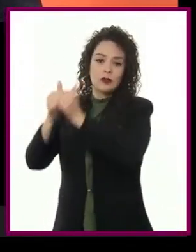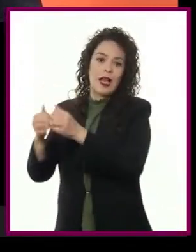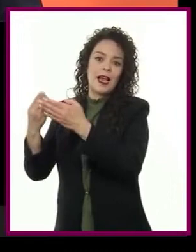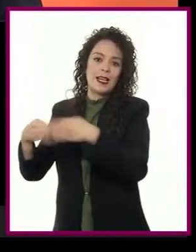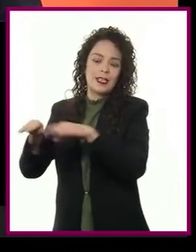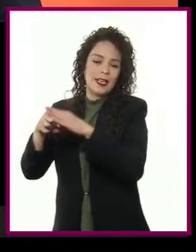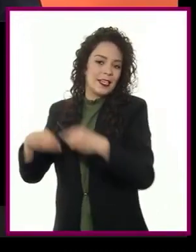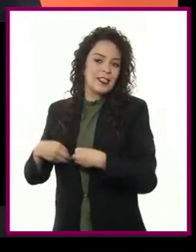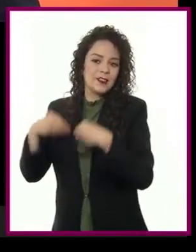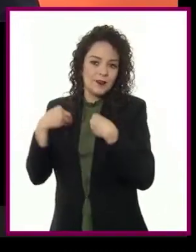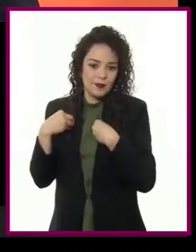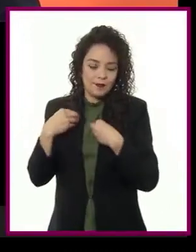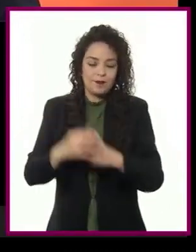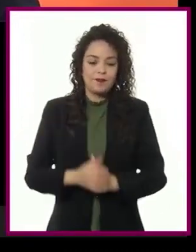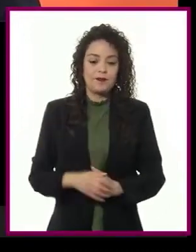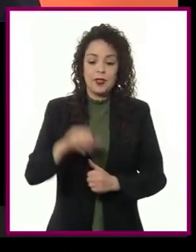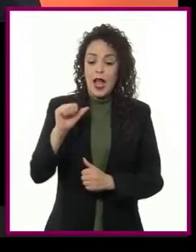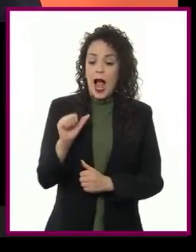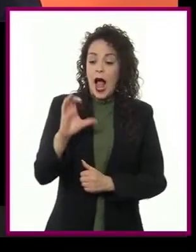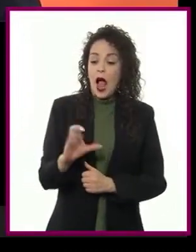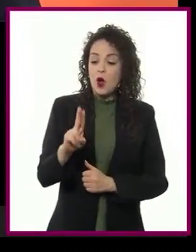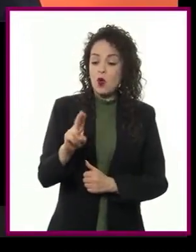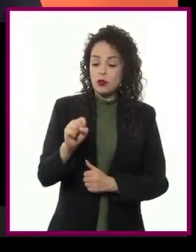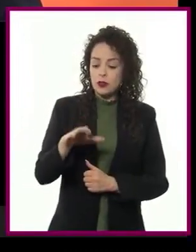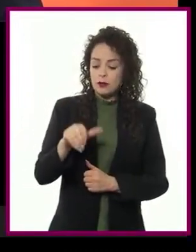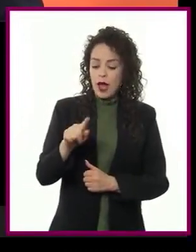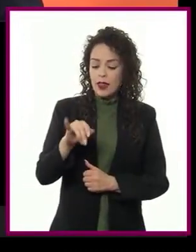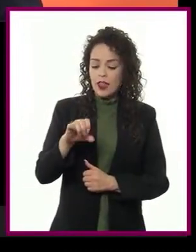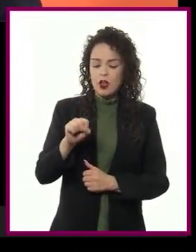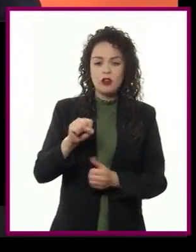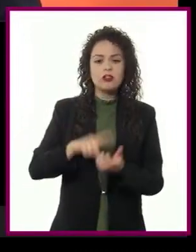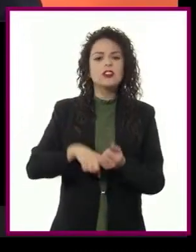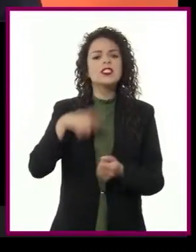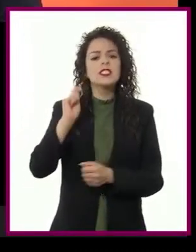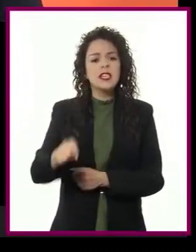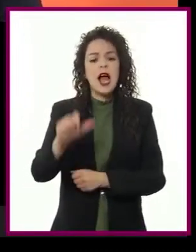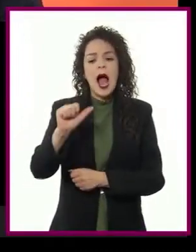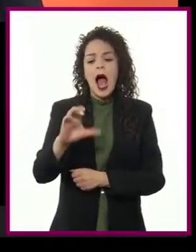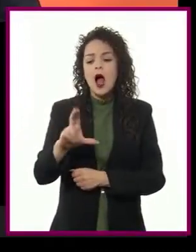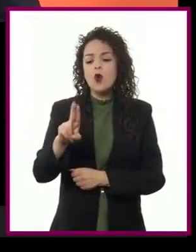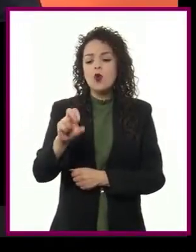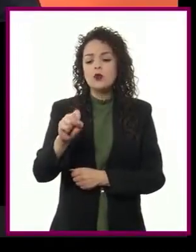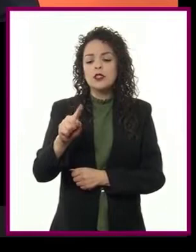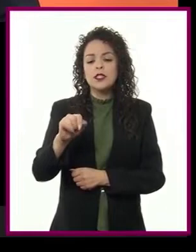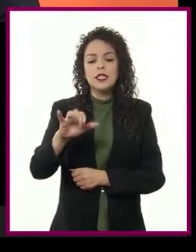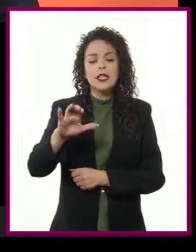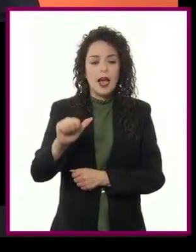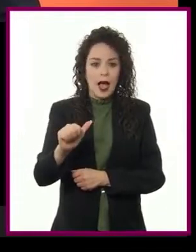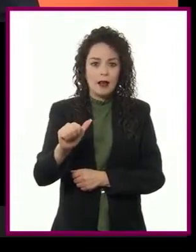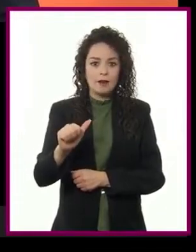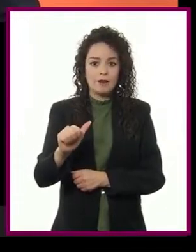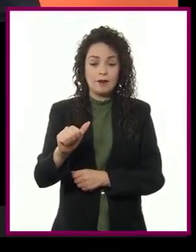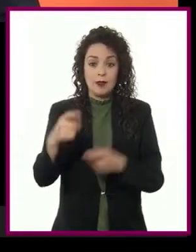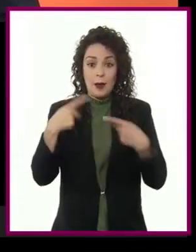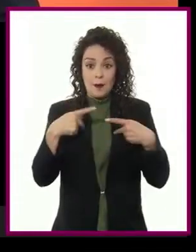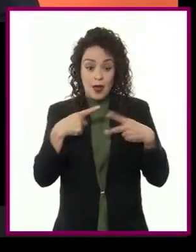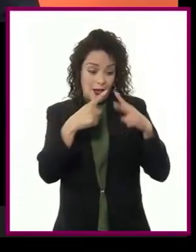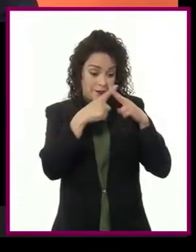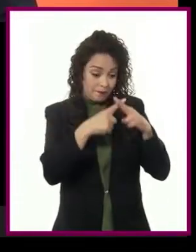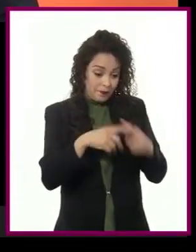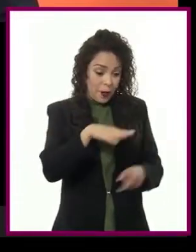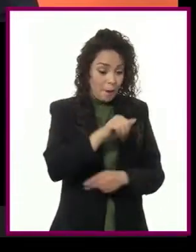El nombre de acusmáticos proviene de la acústica, así como los matemáticos